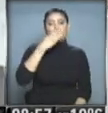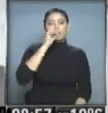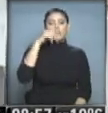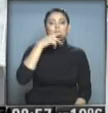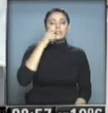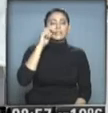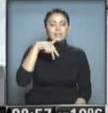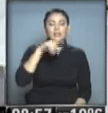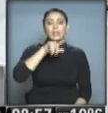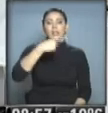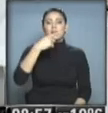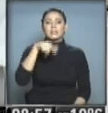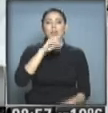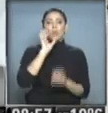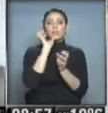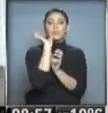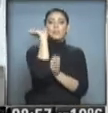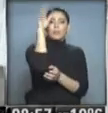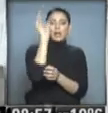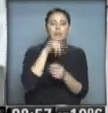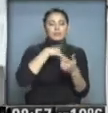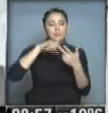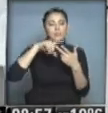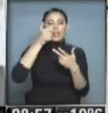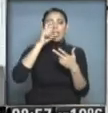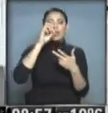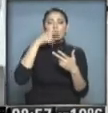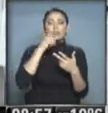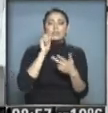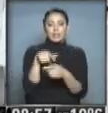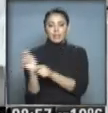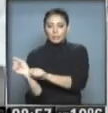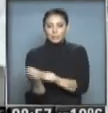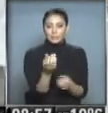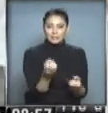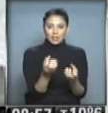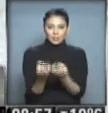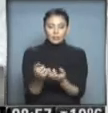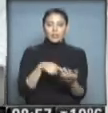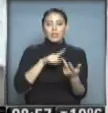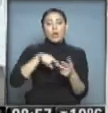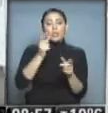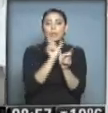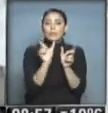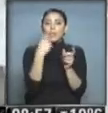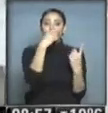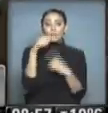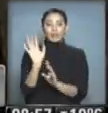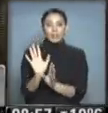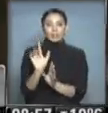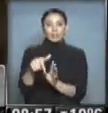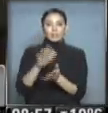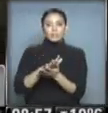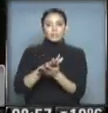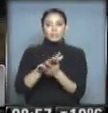madre de Juan Cabandier, jugadora de básquetbol, Adriana Costa, jugadora de hockey sobre césped. Y hay un capítulo que es diferente a los demás, que es el de La